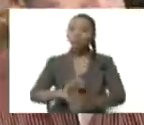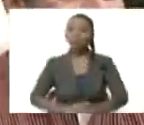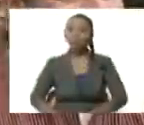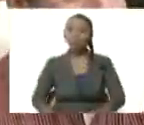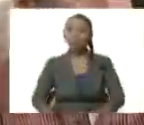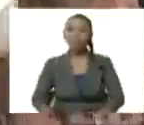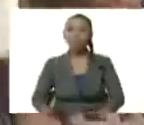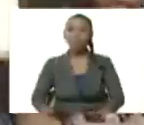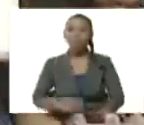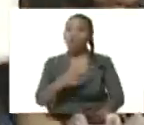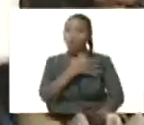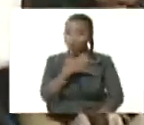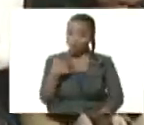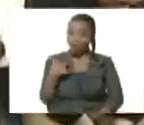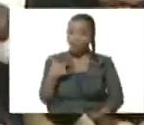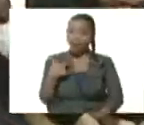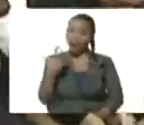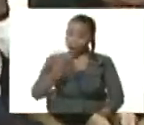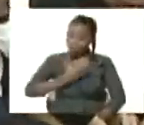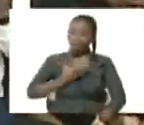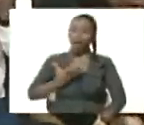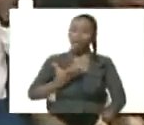No querían ser alcalde, pues.